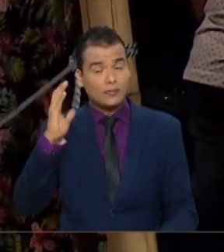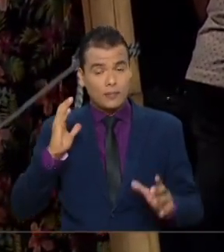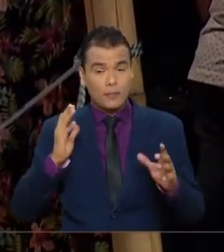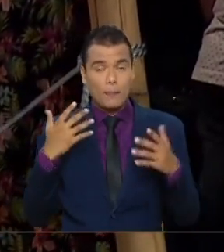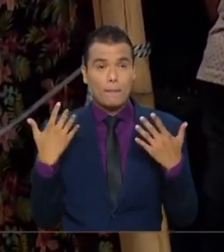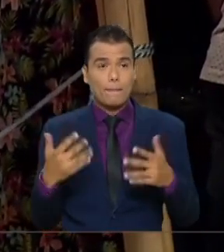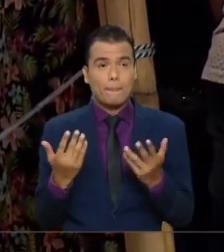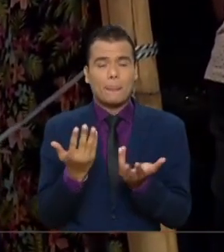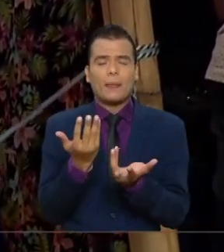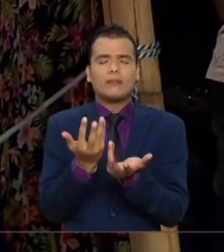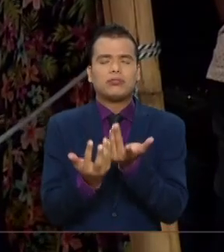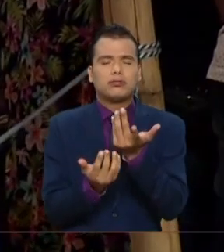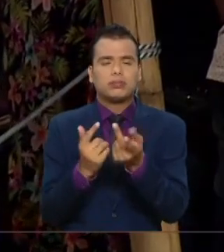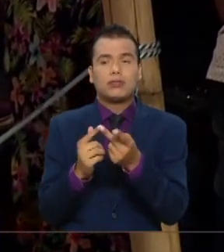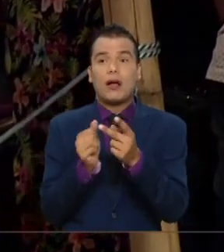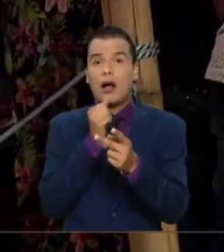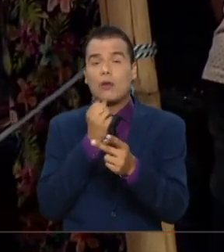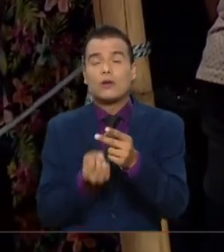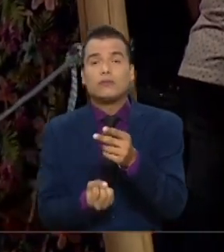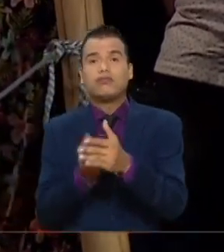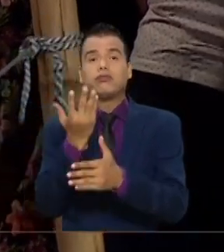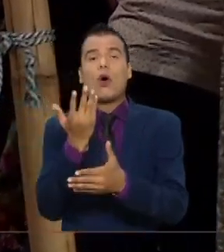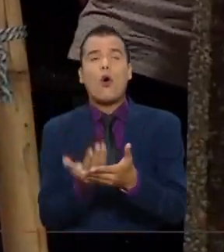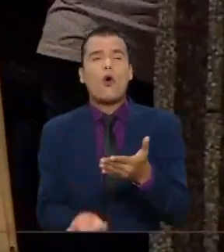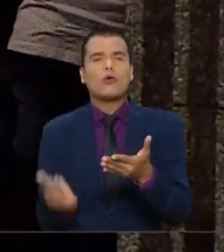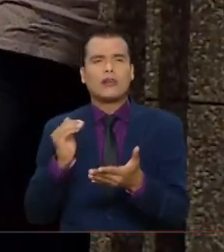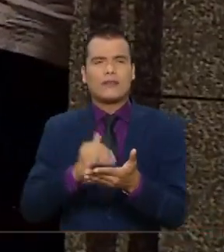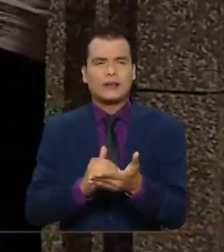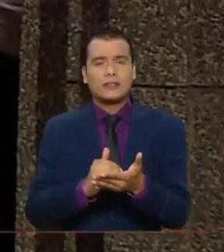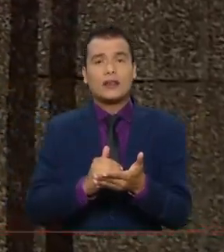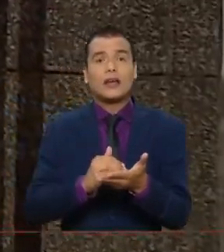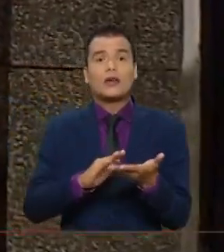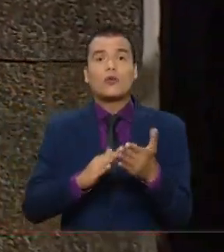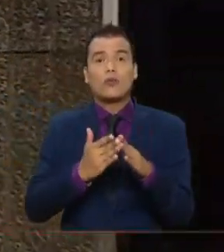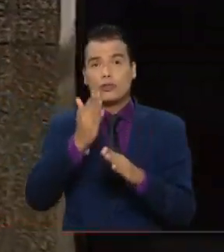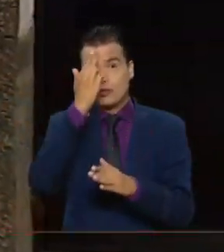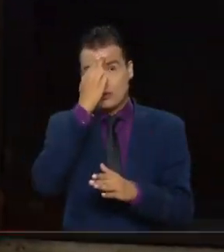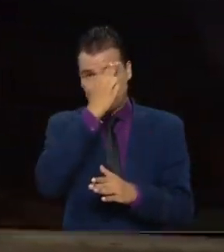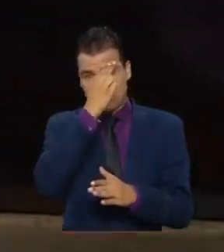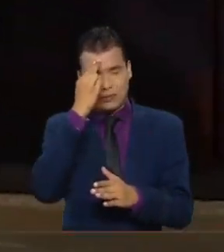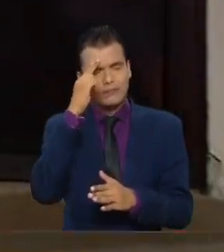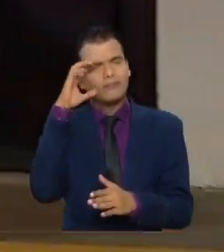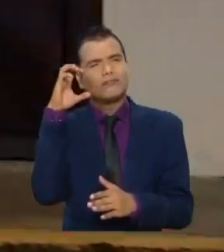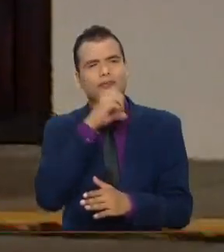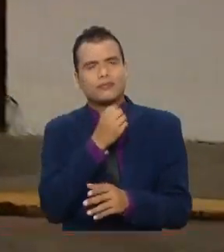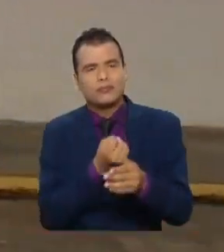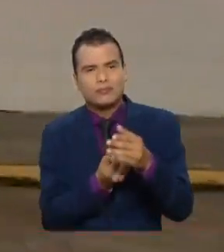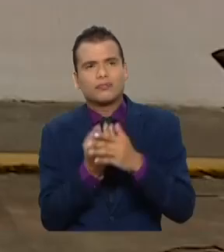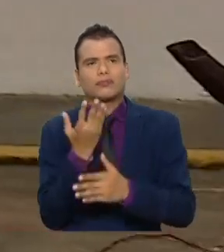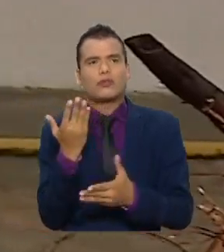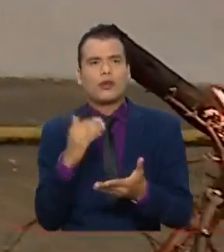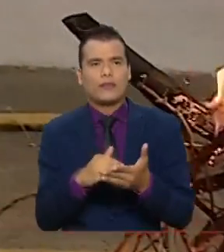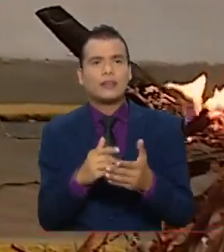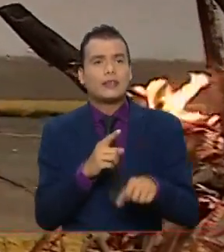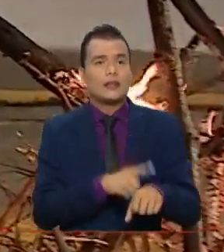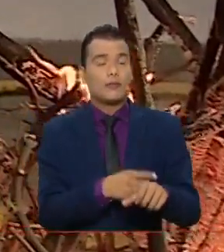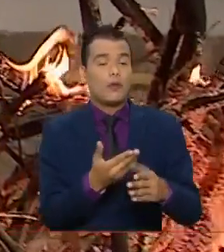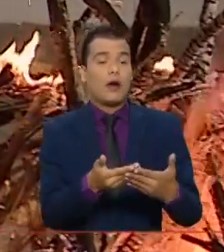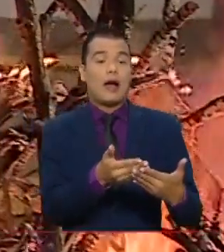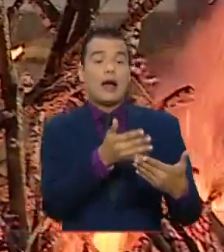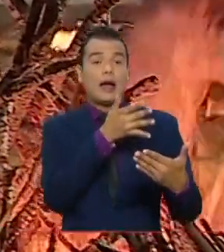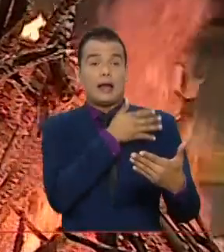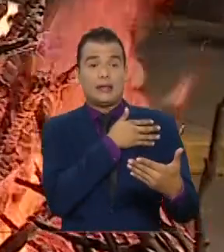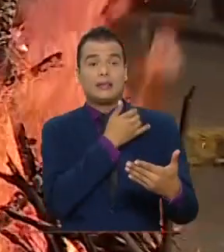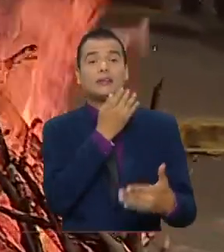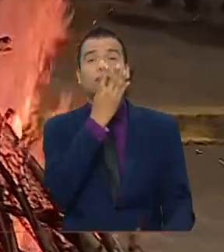fuego y del agua para la comunidad católica. Venimos de un paso de 40 días